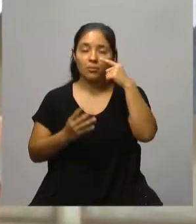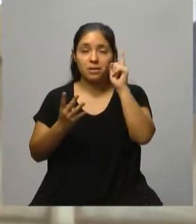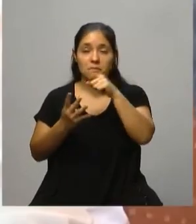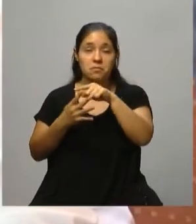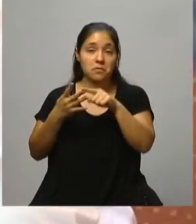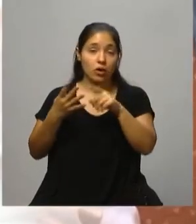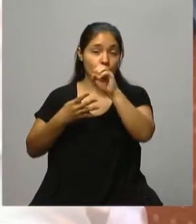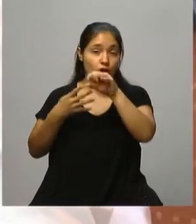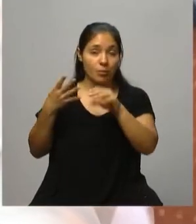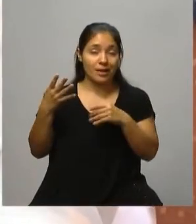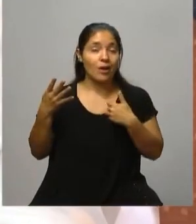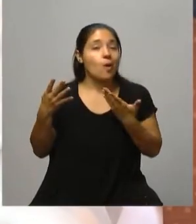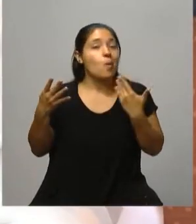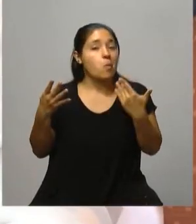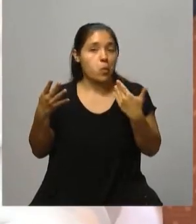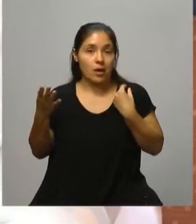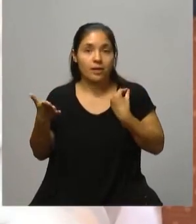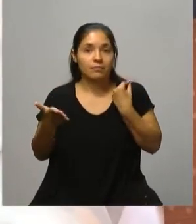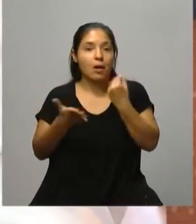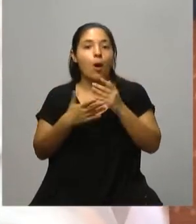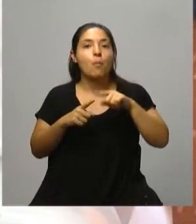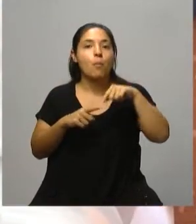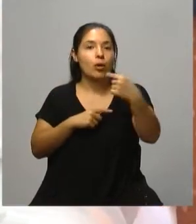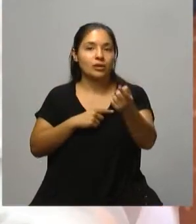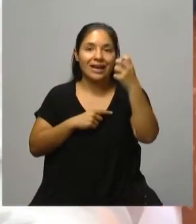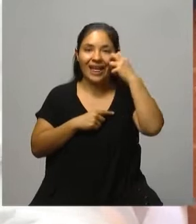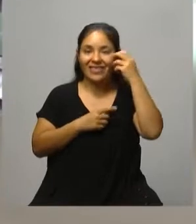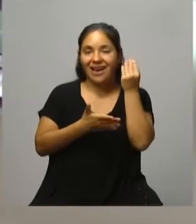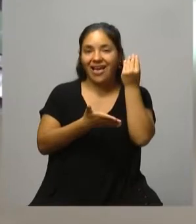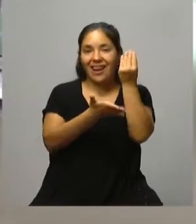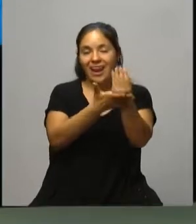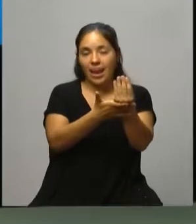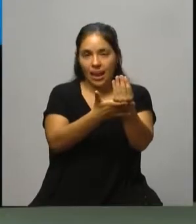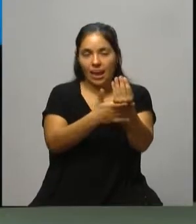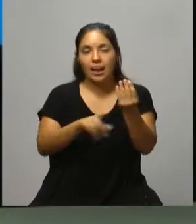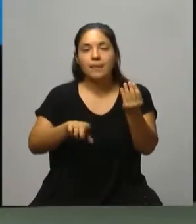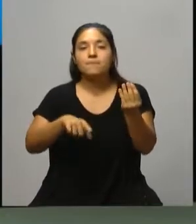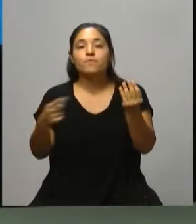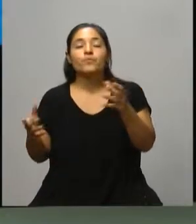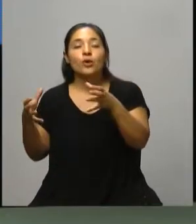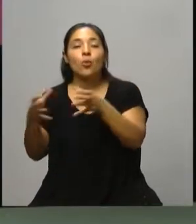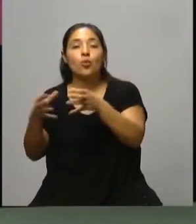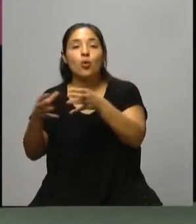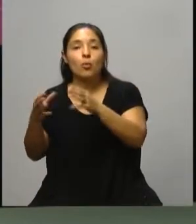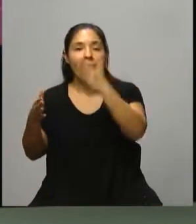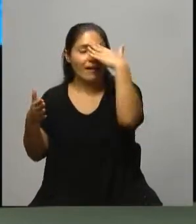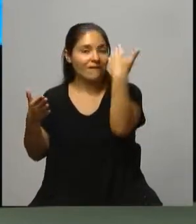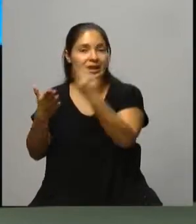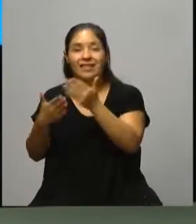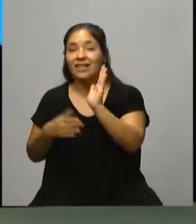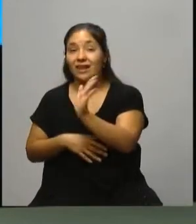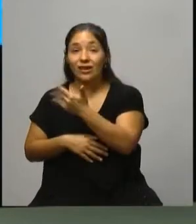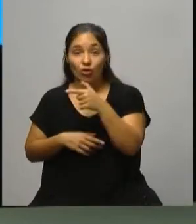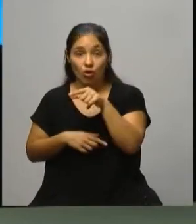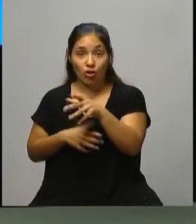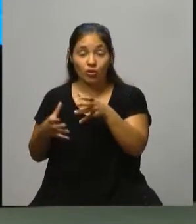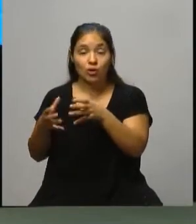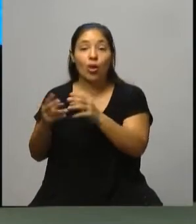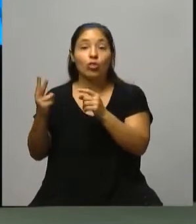tenemos como más cercano el intendente de Godoy Cruz, ¿sí? Tadeo García Salazar, es una de las figuras que se